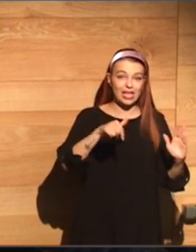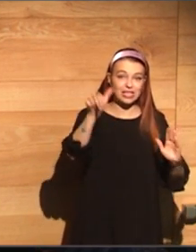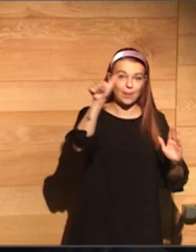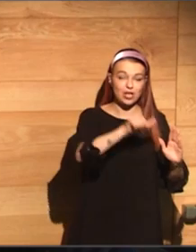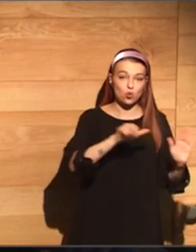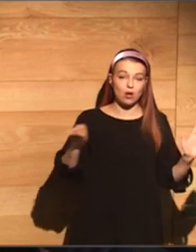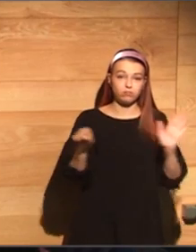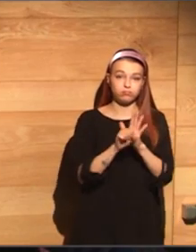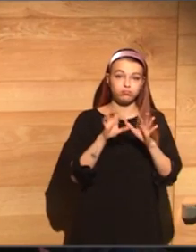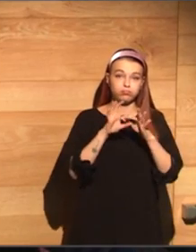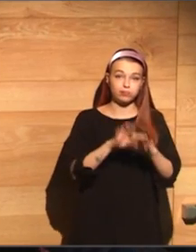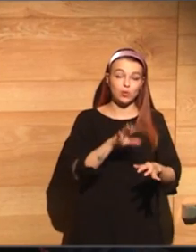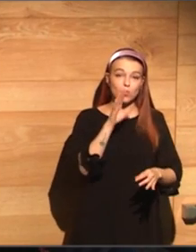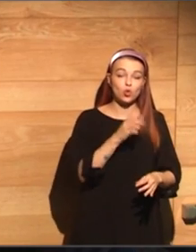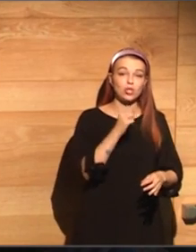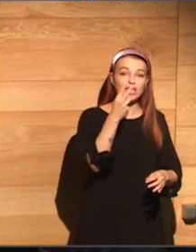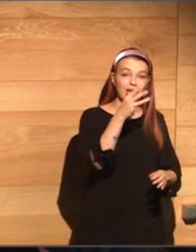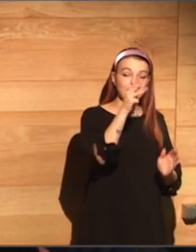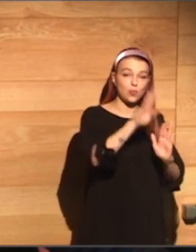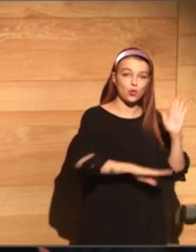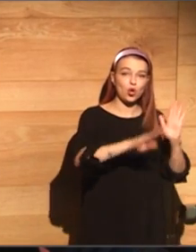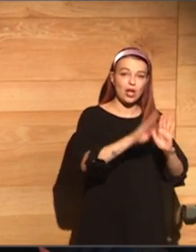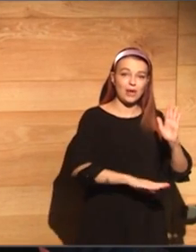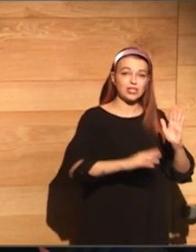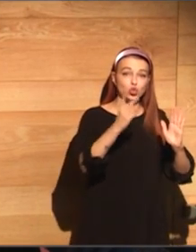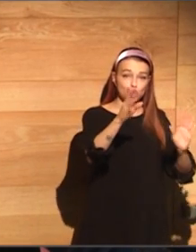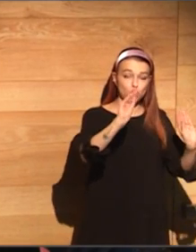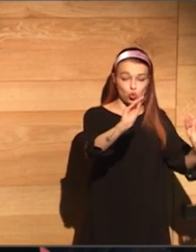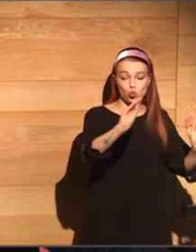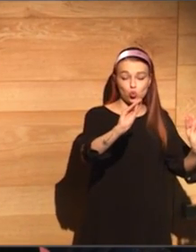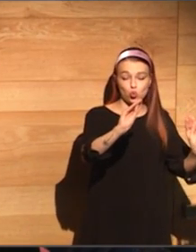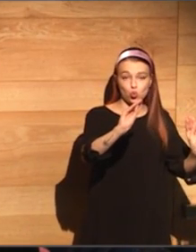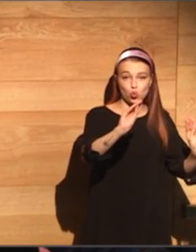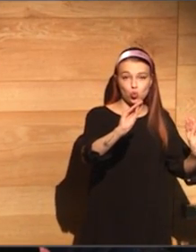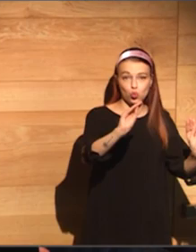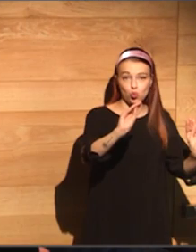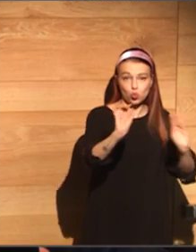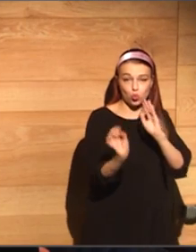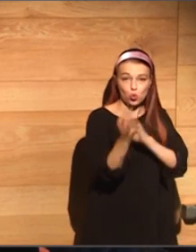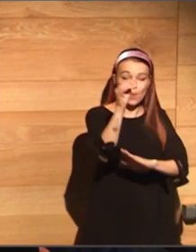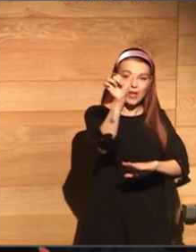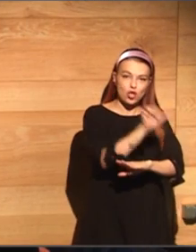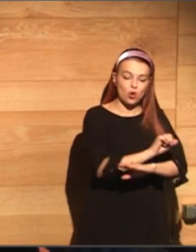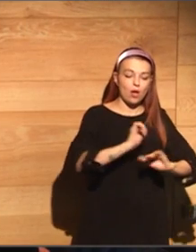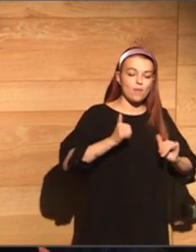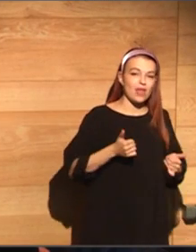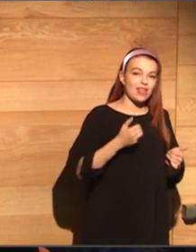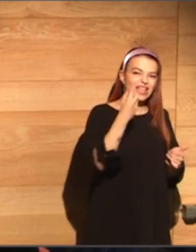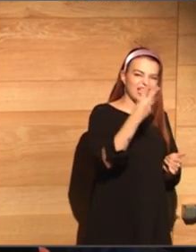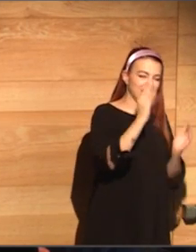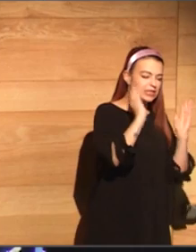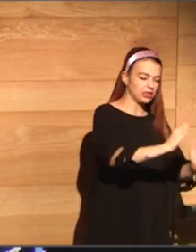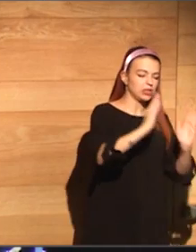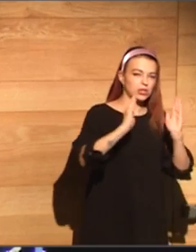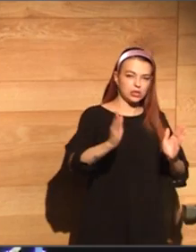hecho dividen en tres tercios muy marcados su obra, porque descubre algo aquí. No significa que